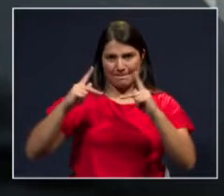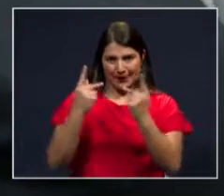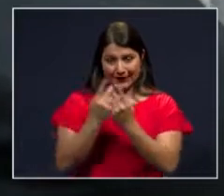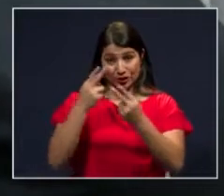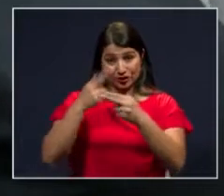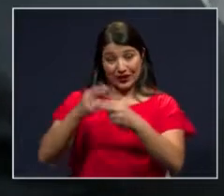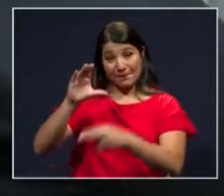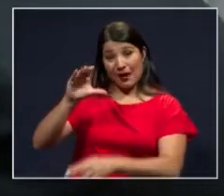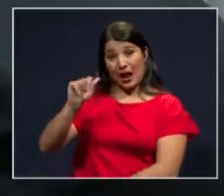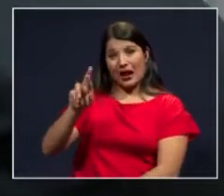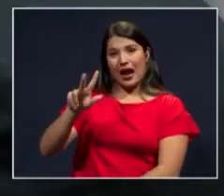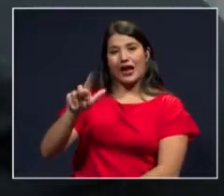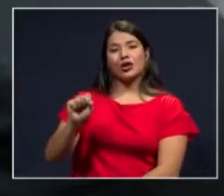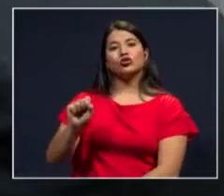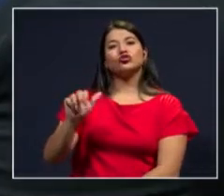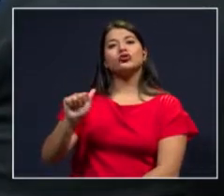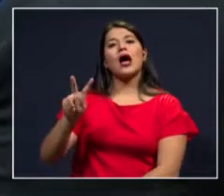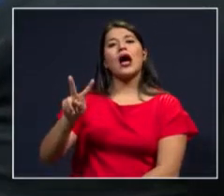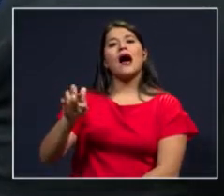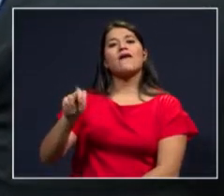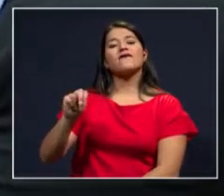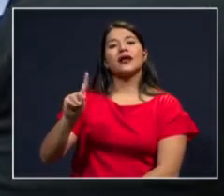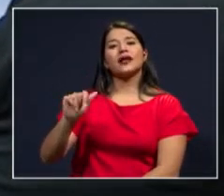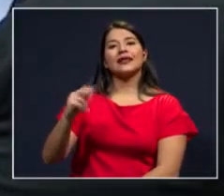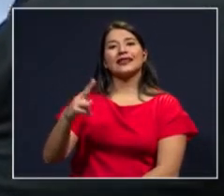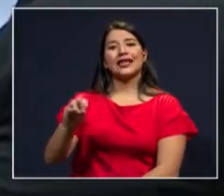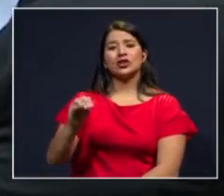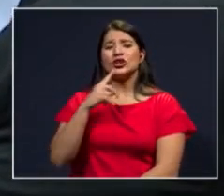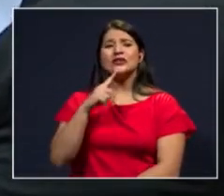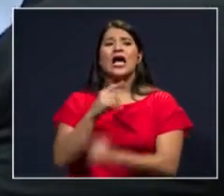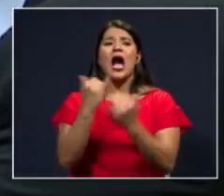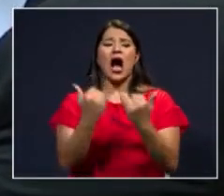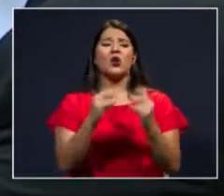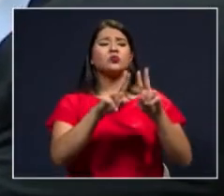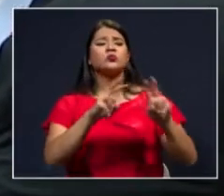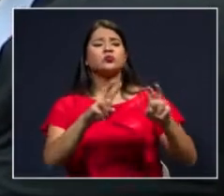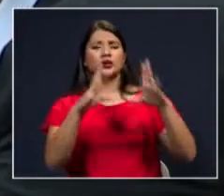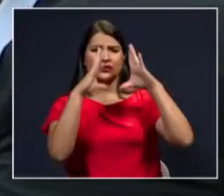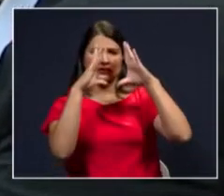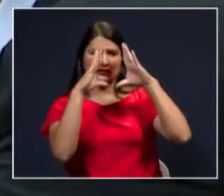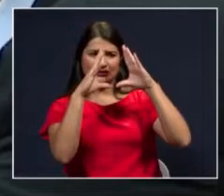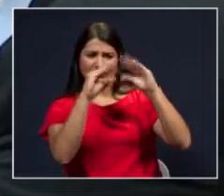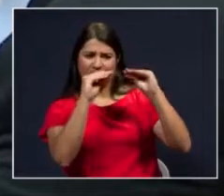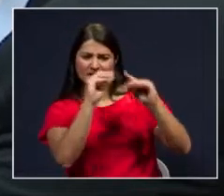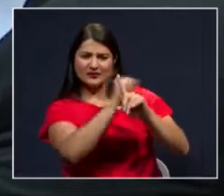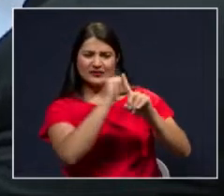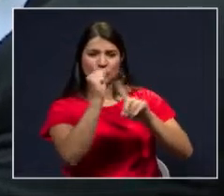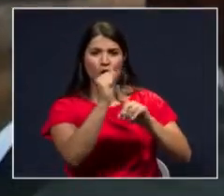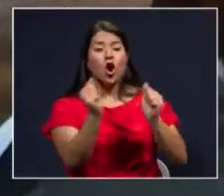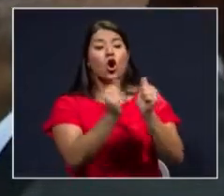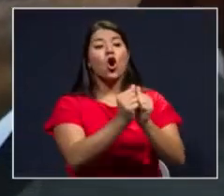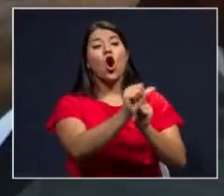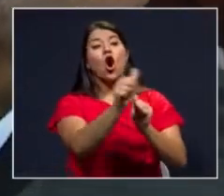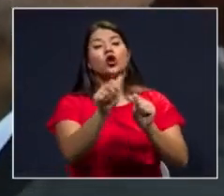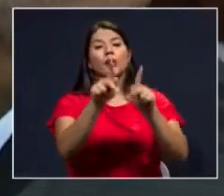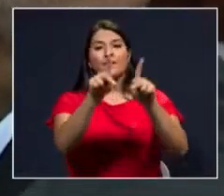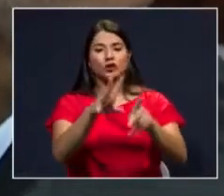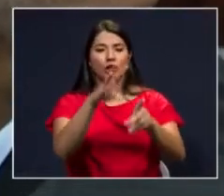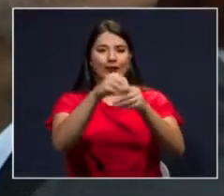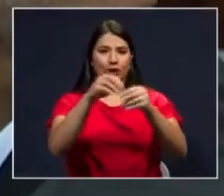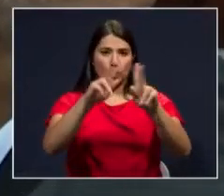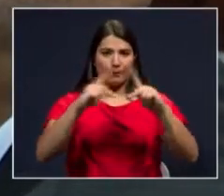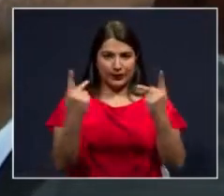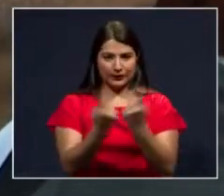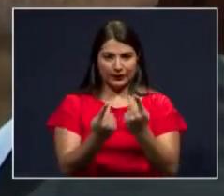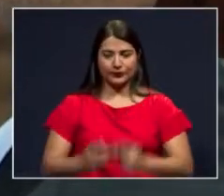nos aseguró que se mantenía analizando esta situación con los demás personeros del Partido Restauración Nacional.